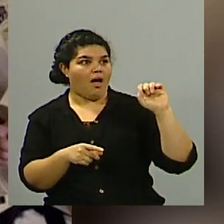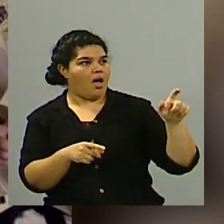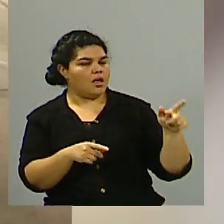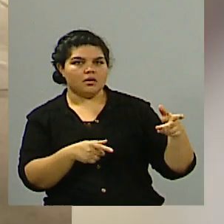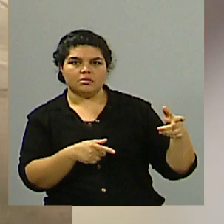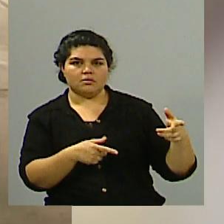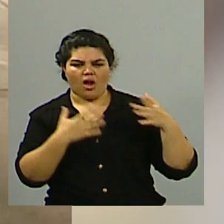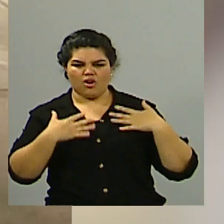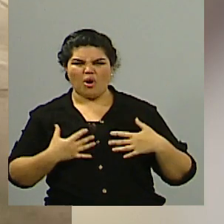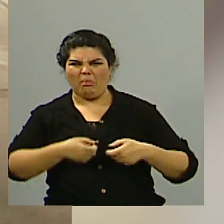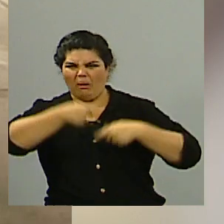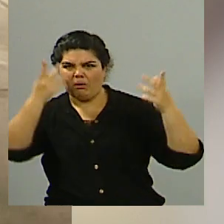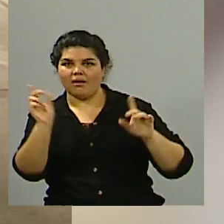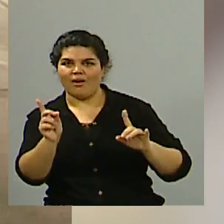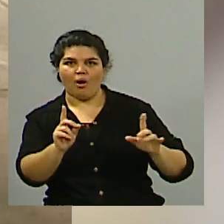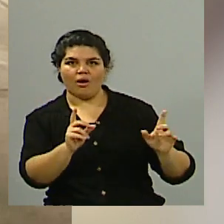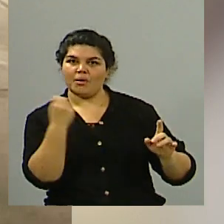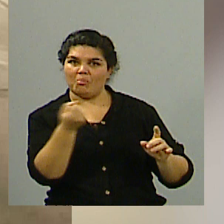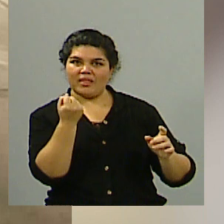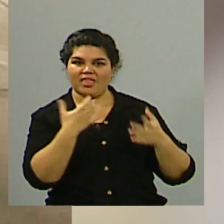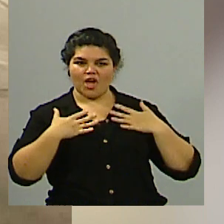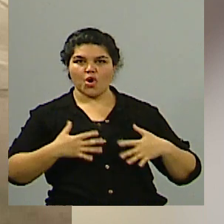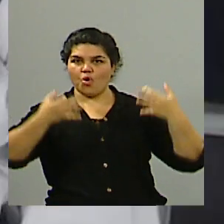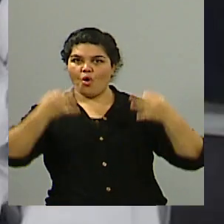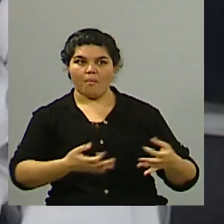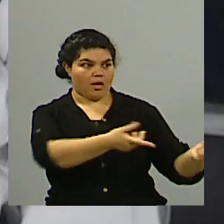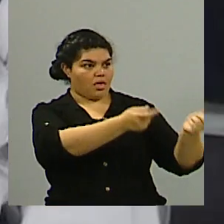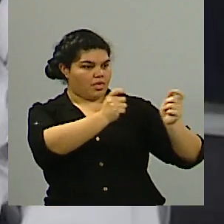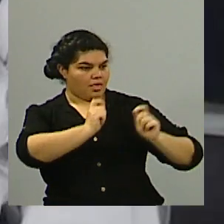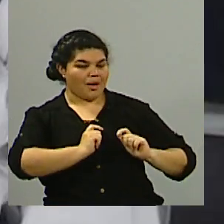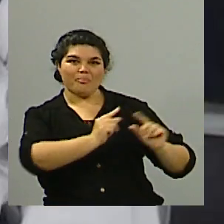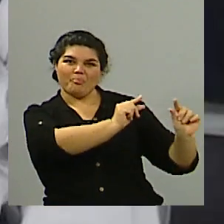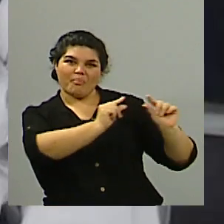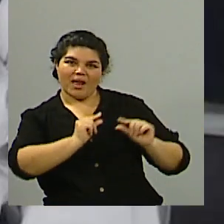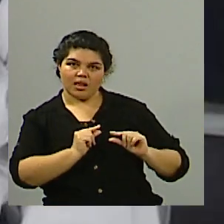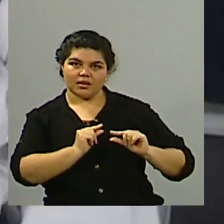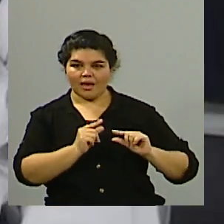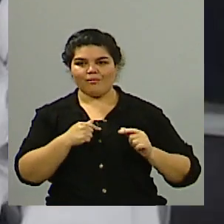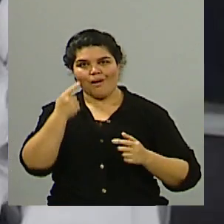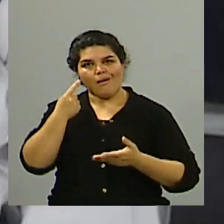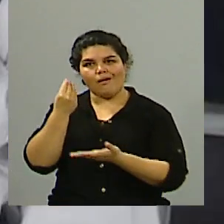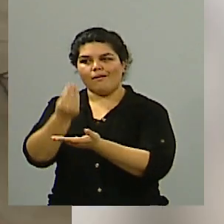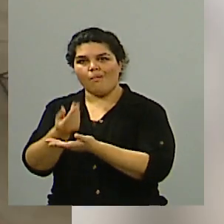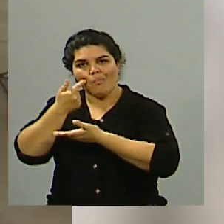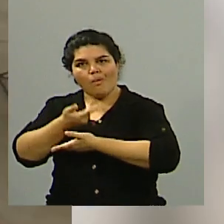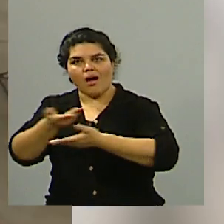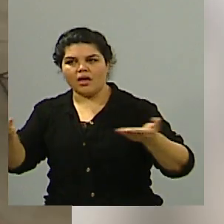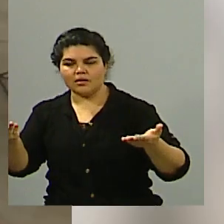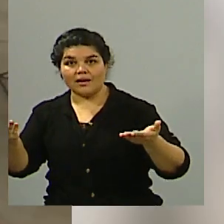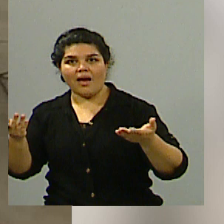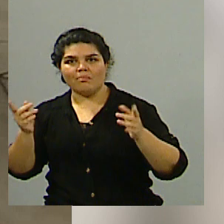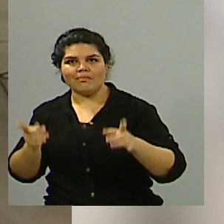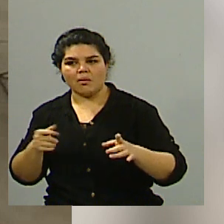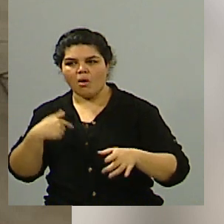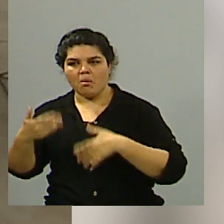uniforme. A partir de ahí, se adoptó en el karate el uniforme que es como el de judo. Es similar, porque después eso ha tenido adaptaciones y no es exactamente